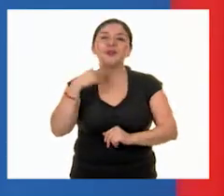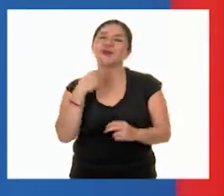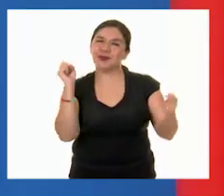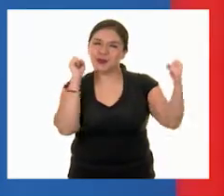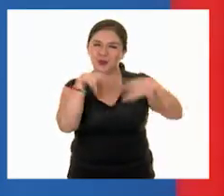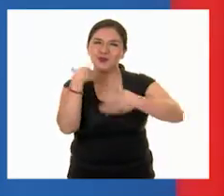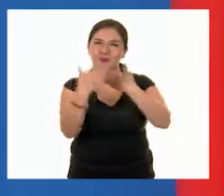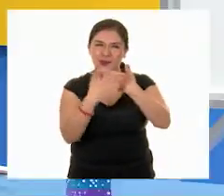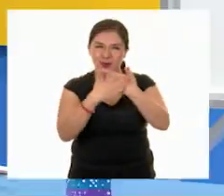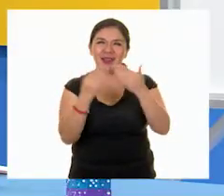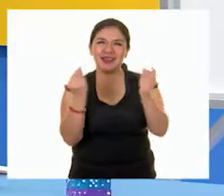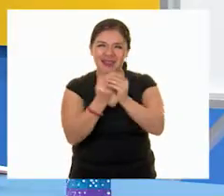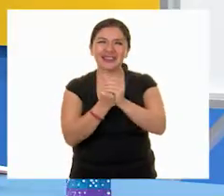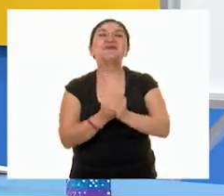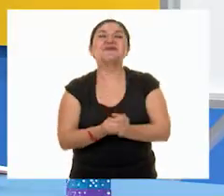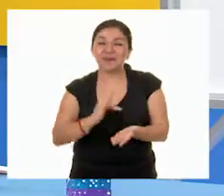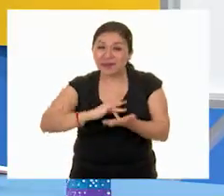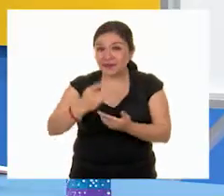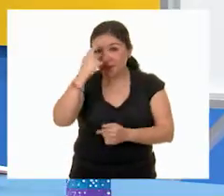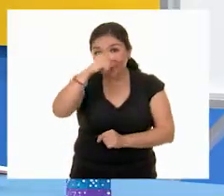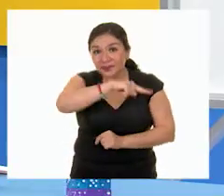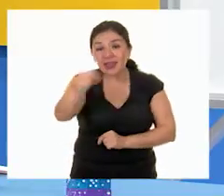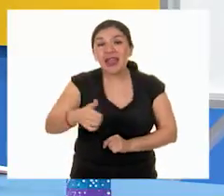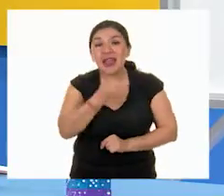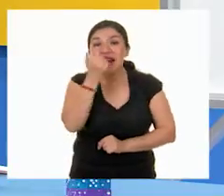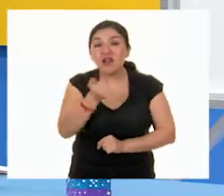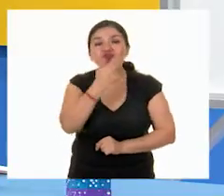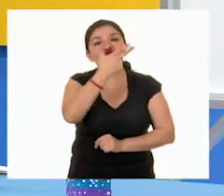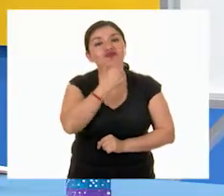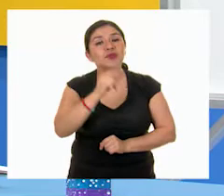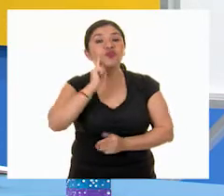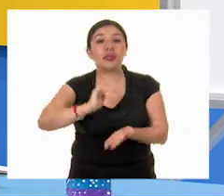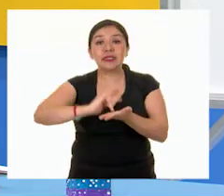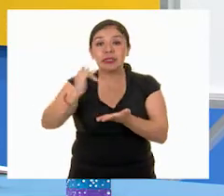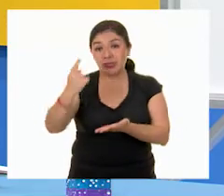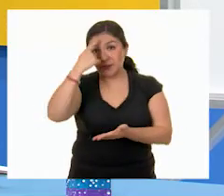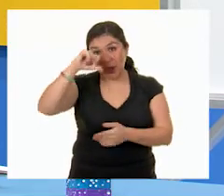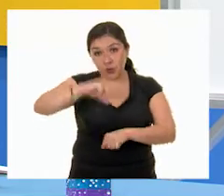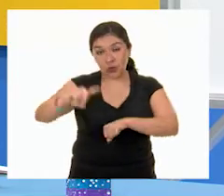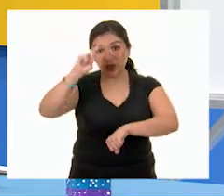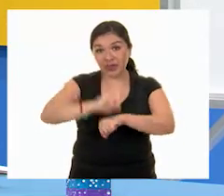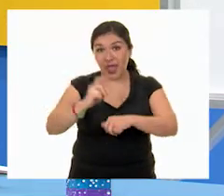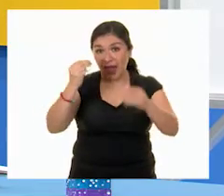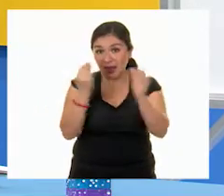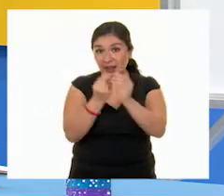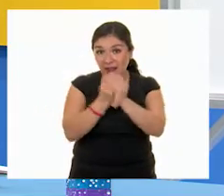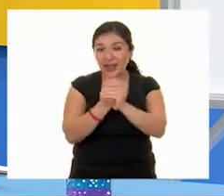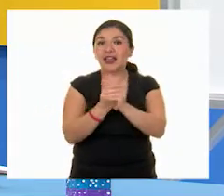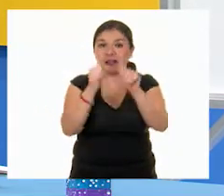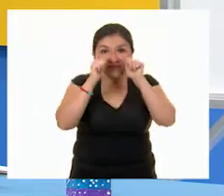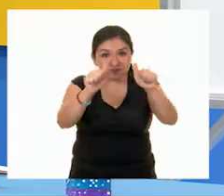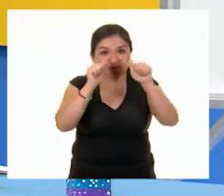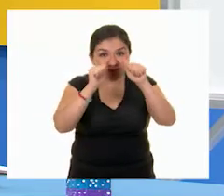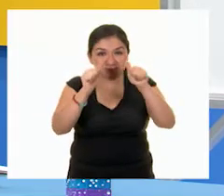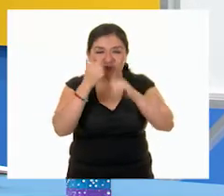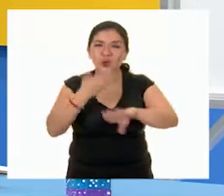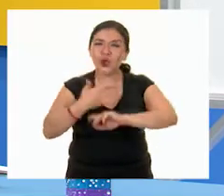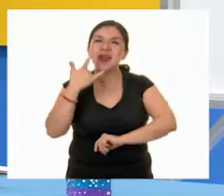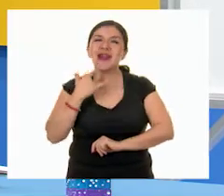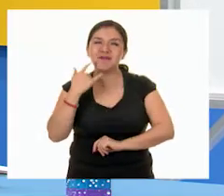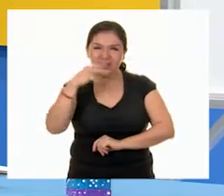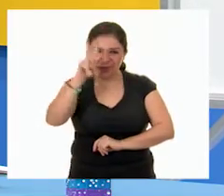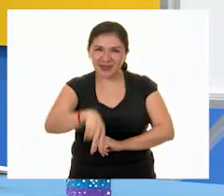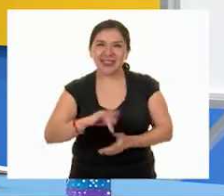la siguiente. Muchas gracias, alumnas y alumnos. Gracias por estar en la sesión y su disposición. Muy amables por